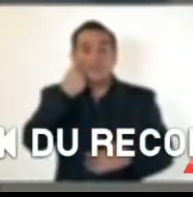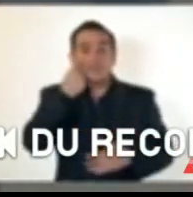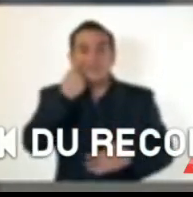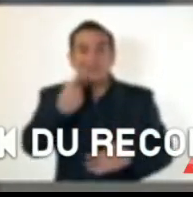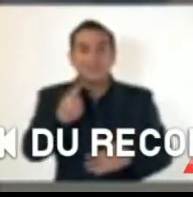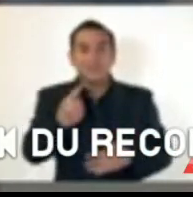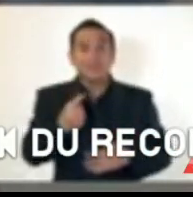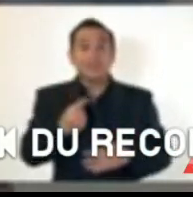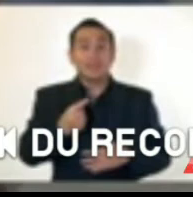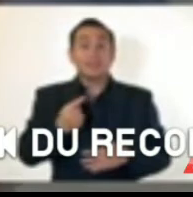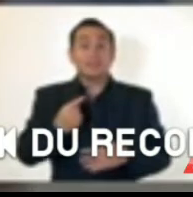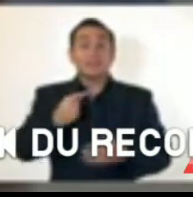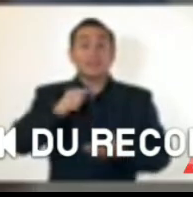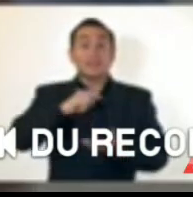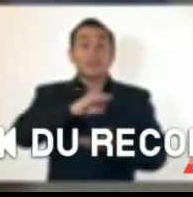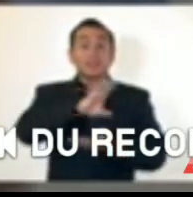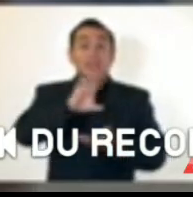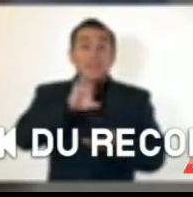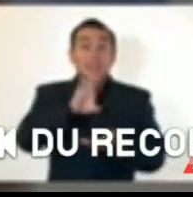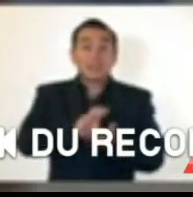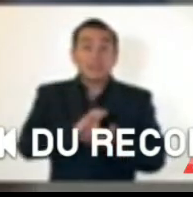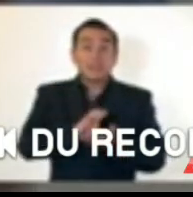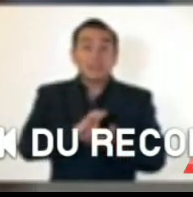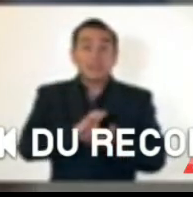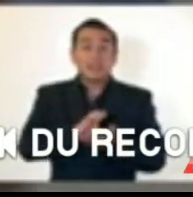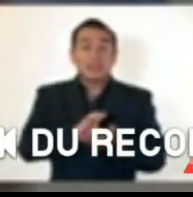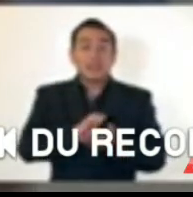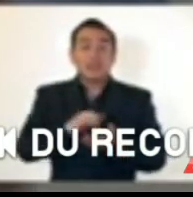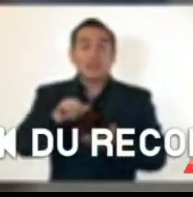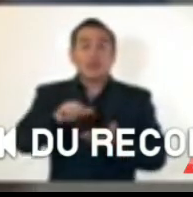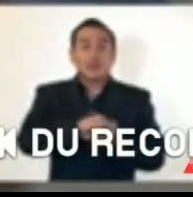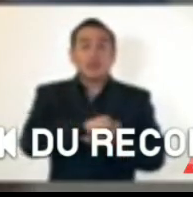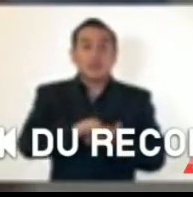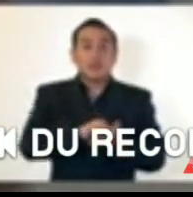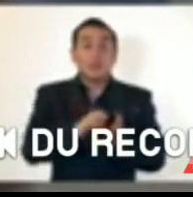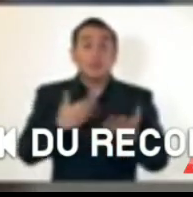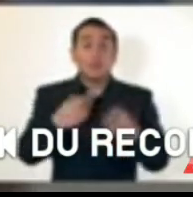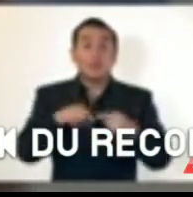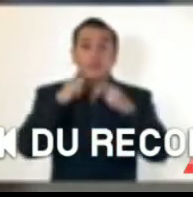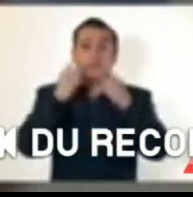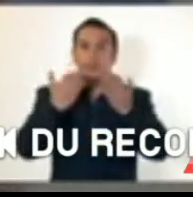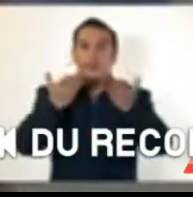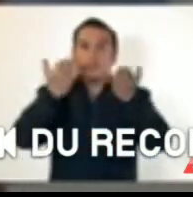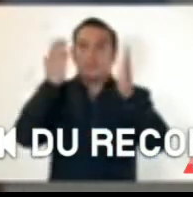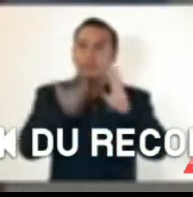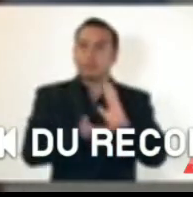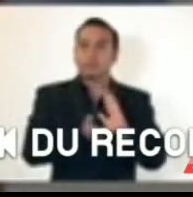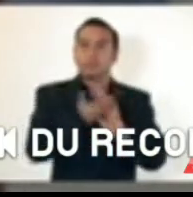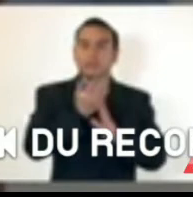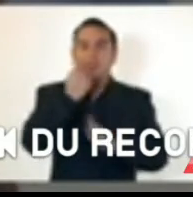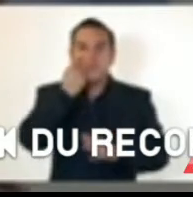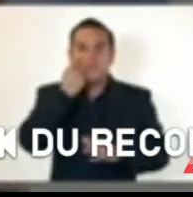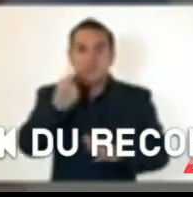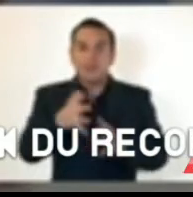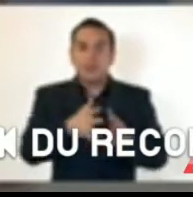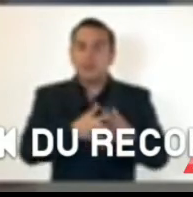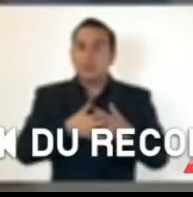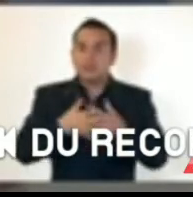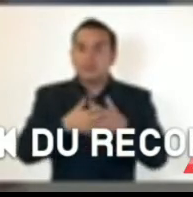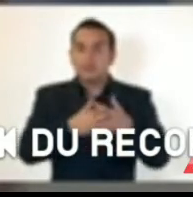de lo que le llaman algunos la capital del mundo, porque la capital de Estados Unidos es Washington, pero algunos le llaman a Nueva York la capital del mundo. Y así están ahí.